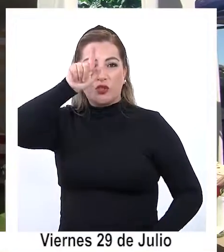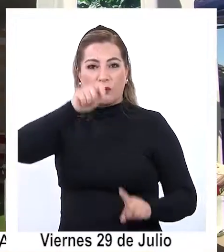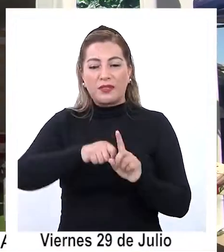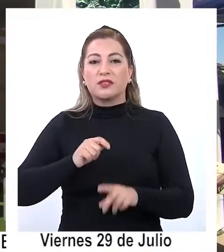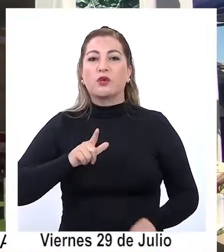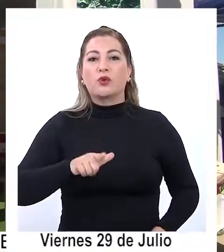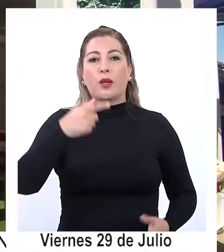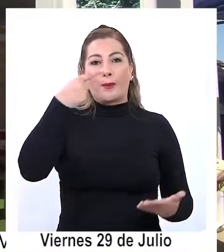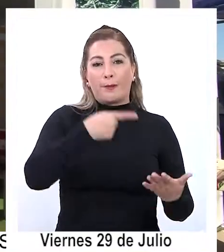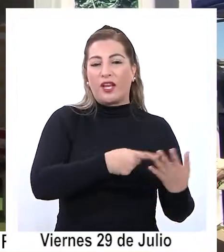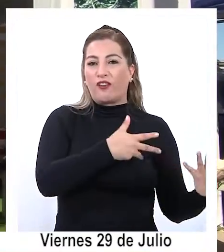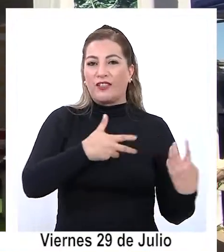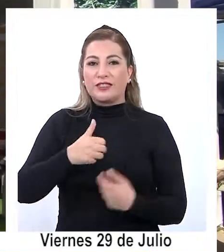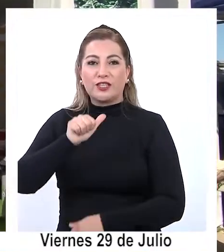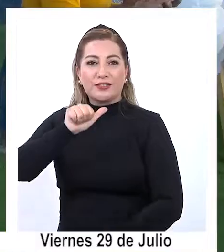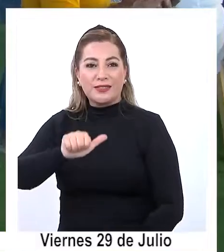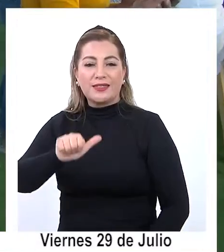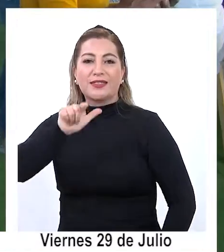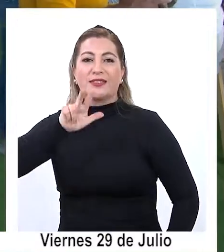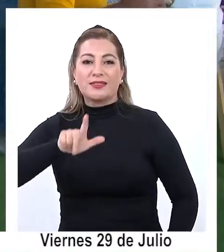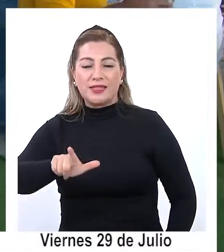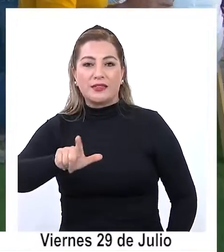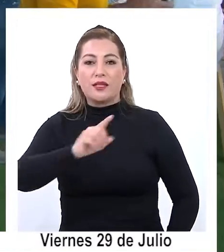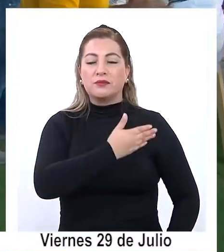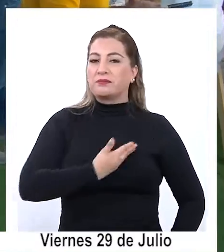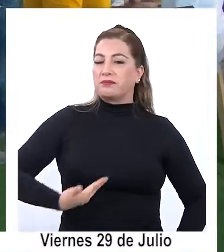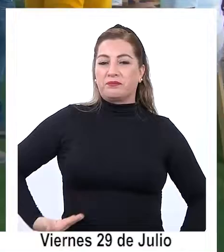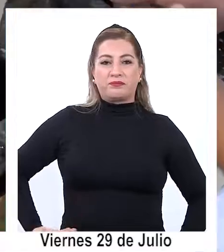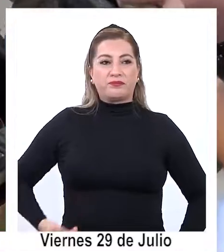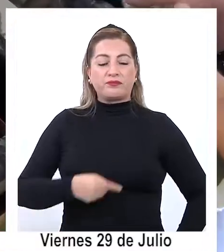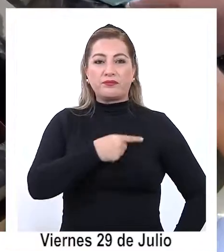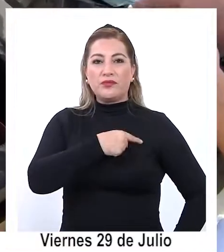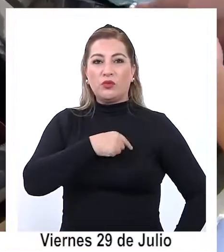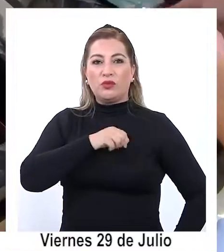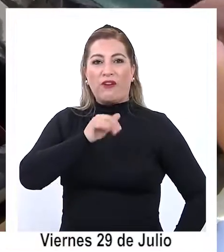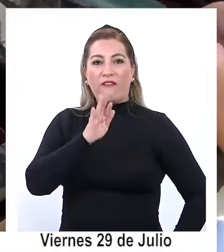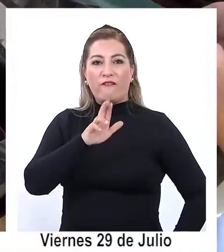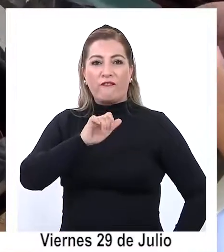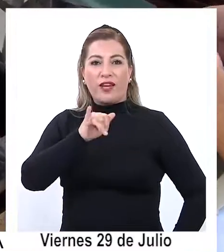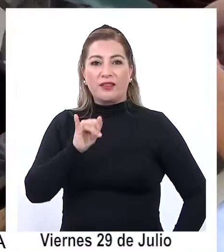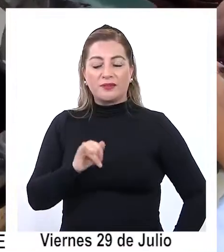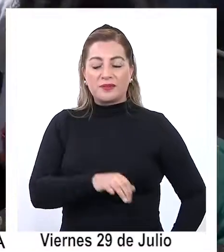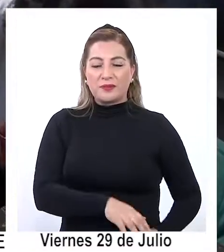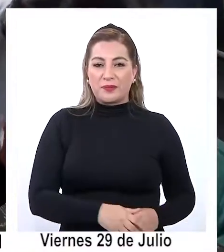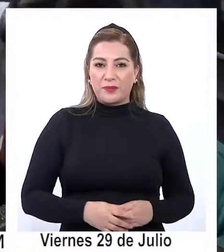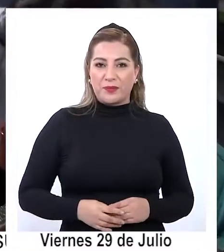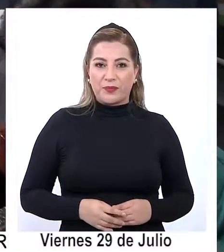de julio de 1967 por el presidente Eduardo Frei Montalva.